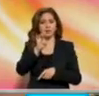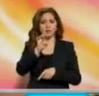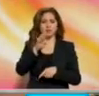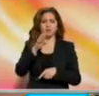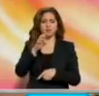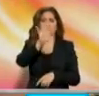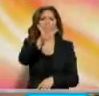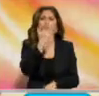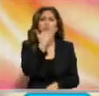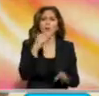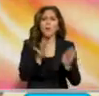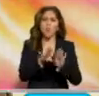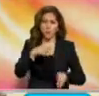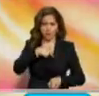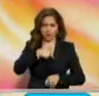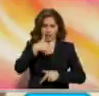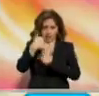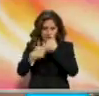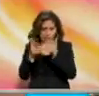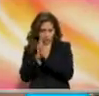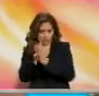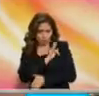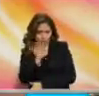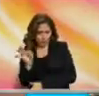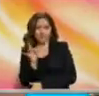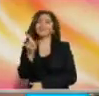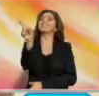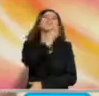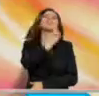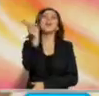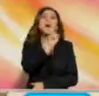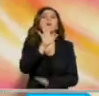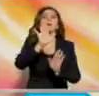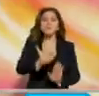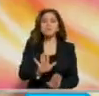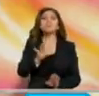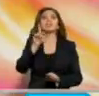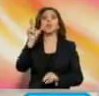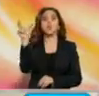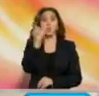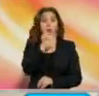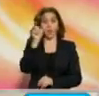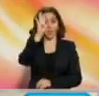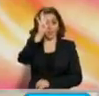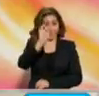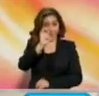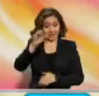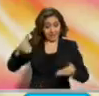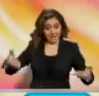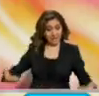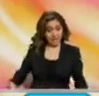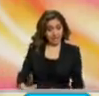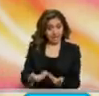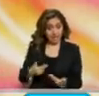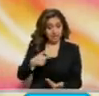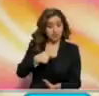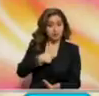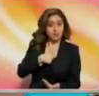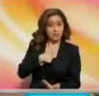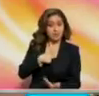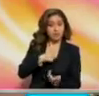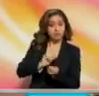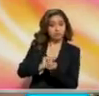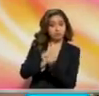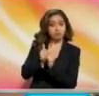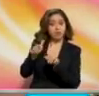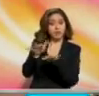No, chocolate. Imagínate. Pero fíjate qué interesante. Desde el momento que nace, la leche va cambiando sus contenidos,